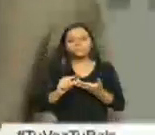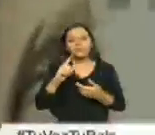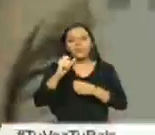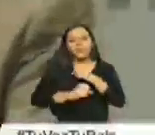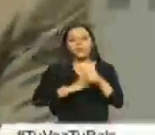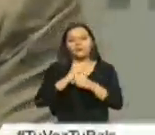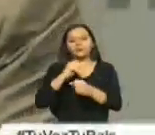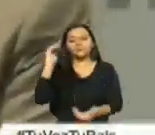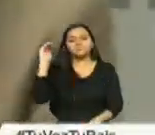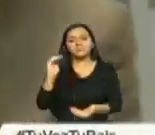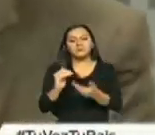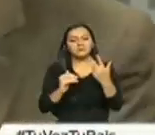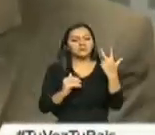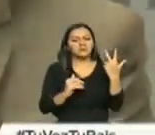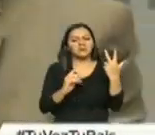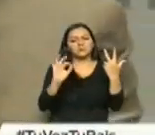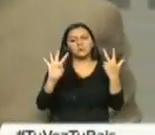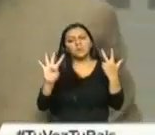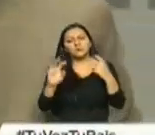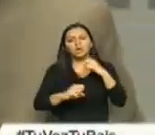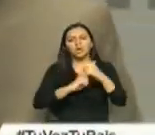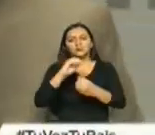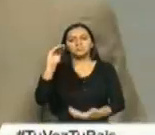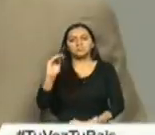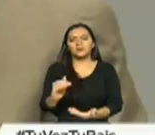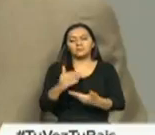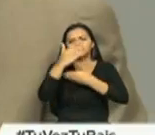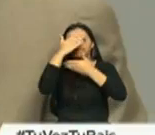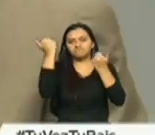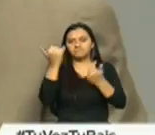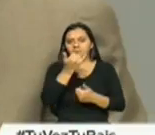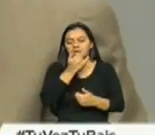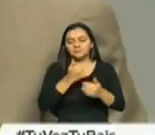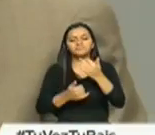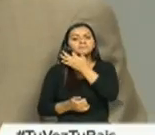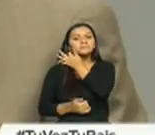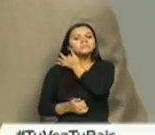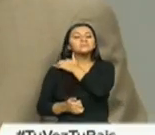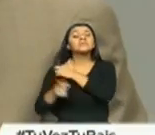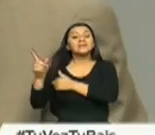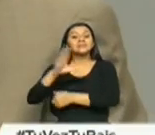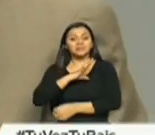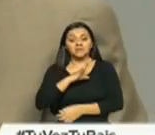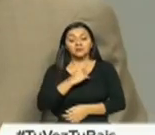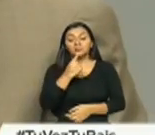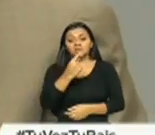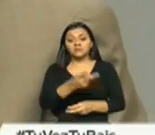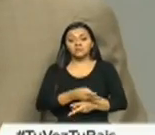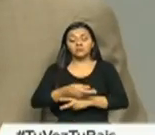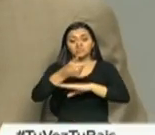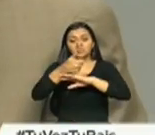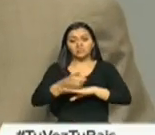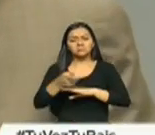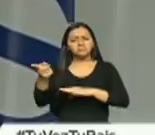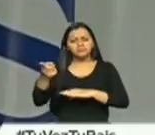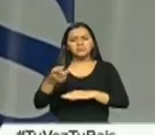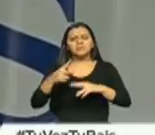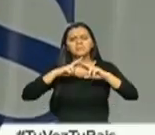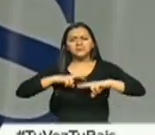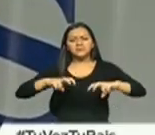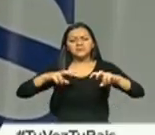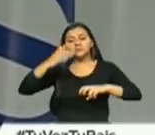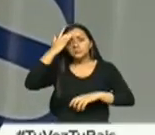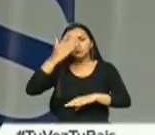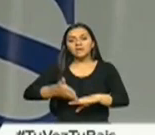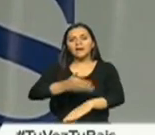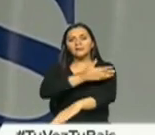edades de entre 3 y 4 años. Burbano agregó que esta investigación tiene como antecedente la